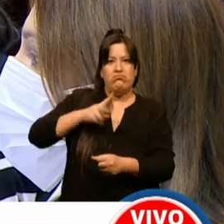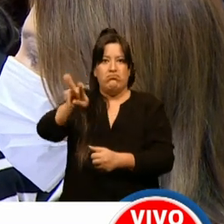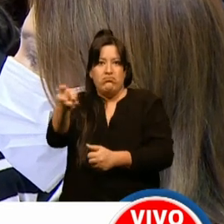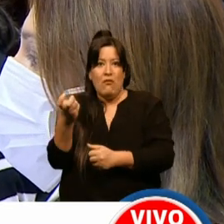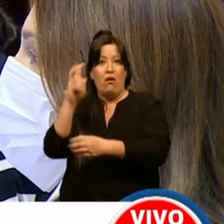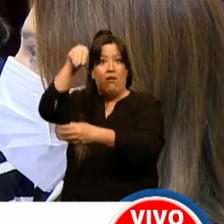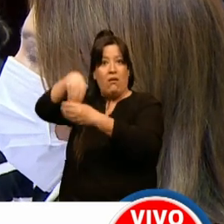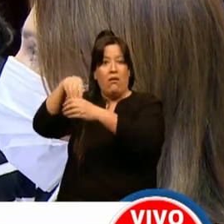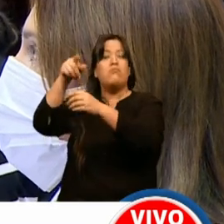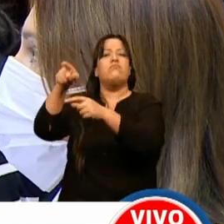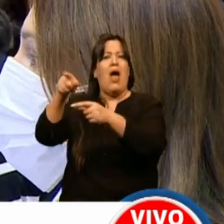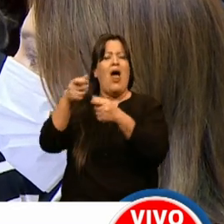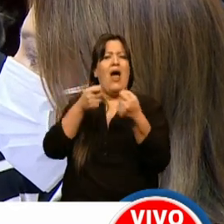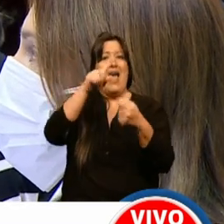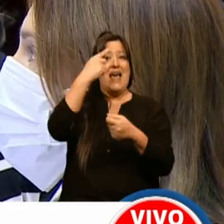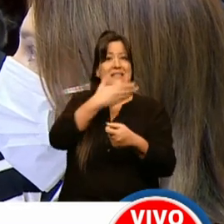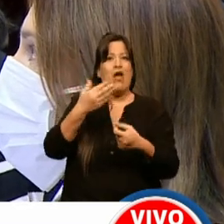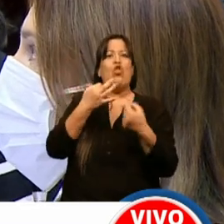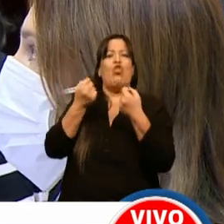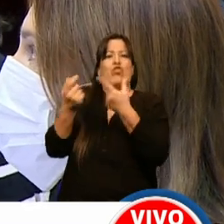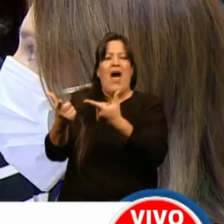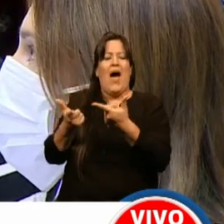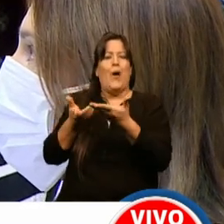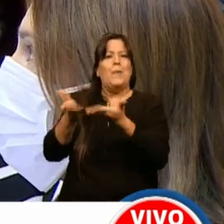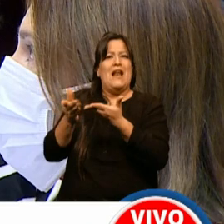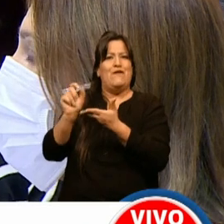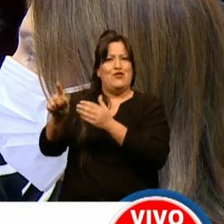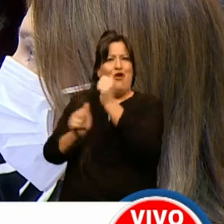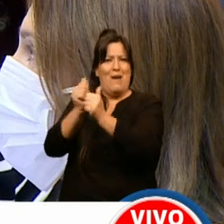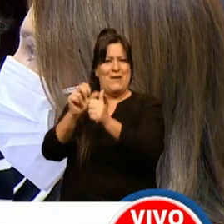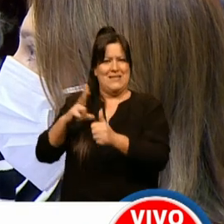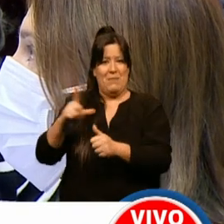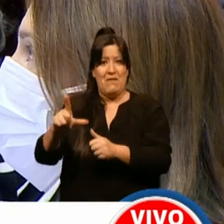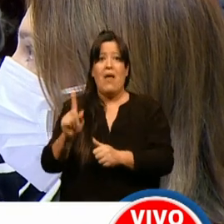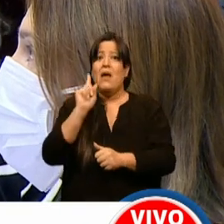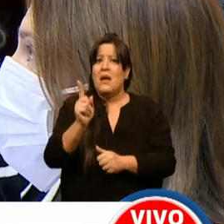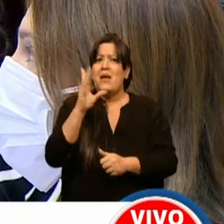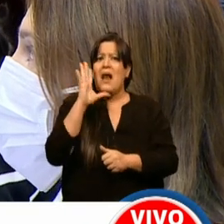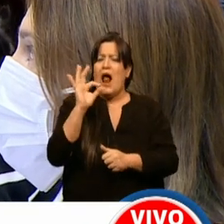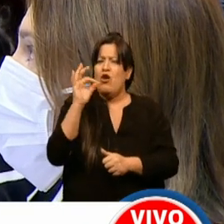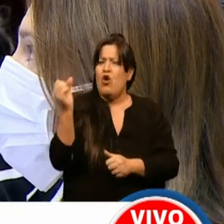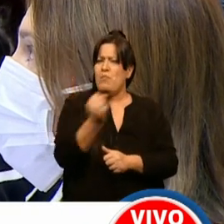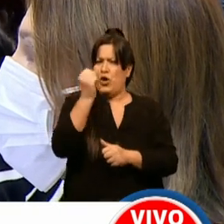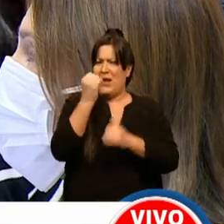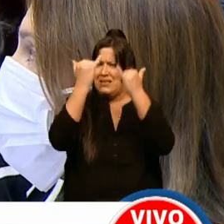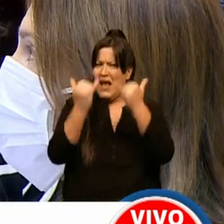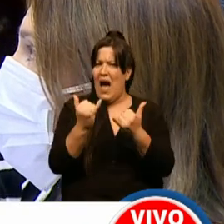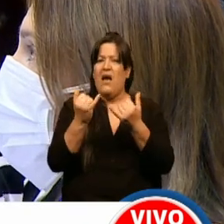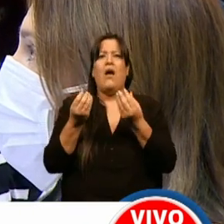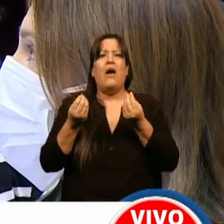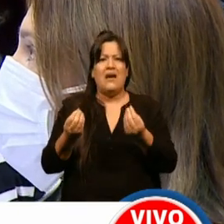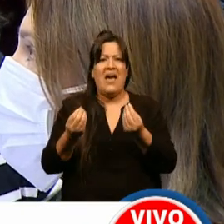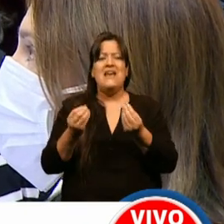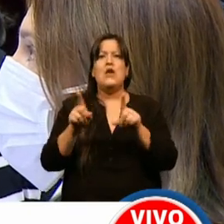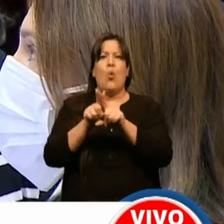y tiene en el estado algo que para mí es muy importante que es se pierde la